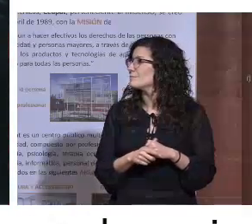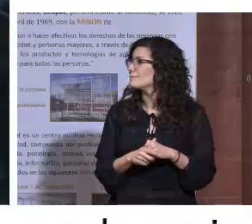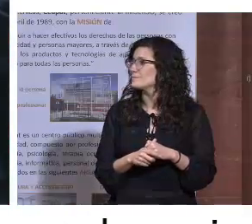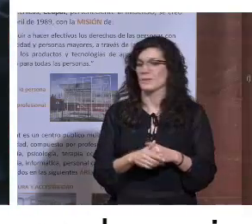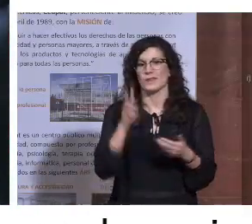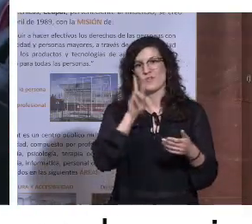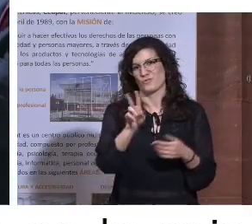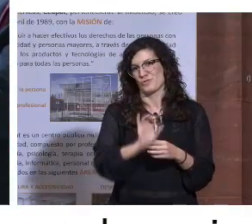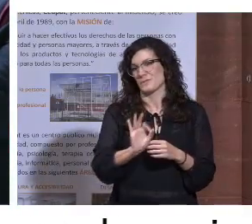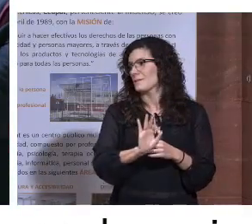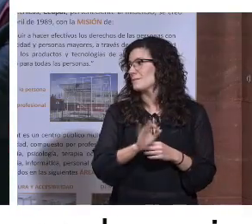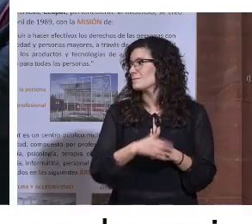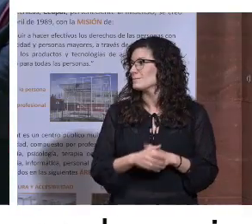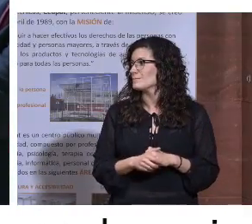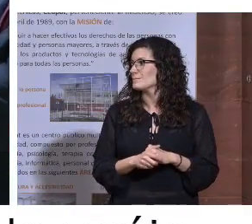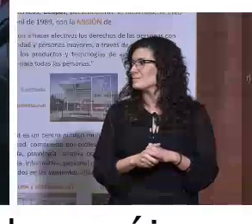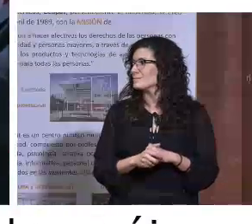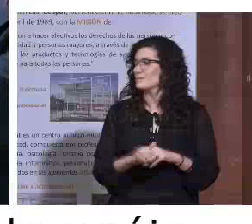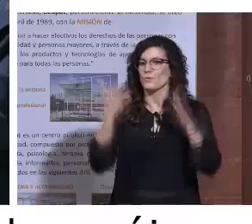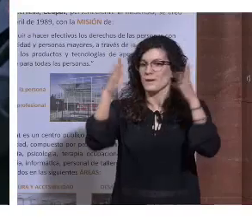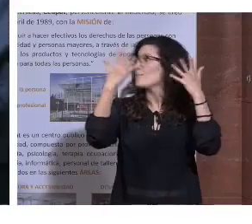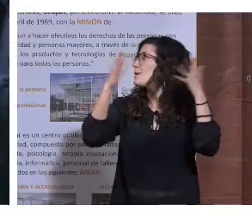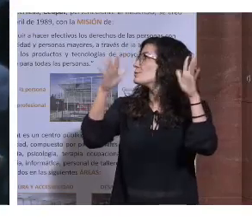Un aplauso, ¿verdad? Para un aplauso.